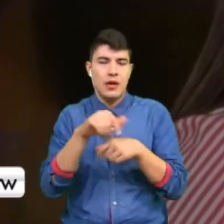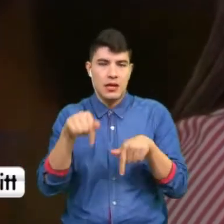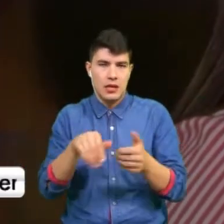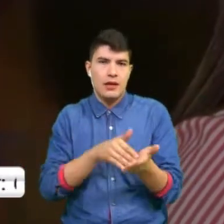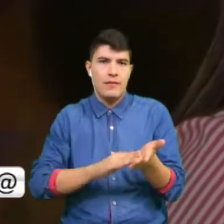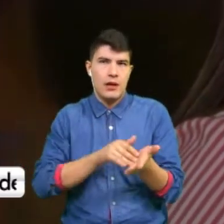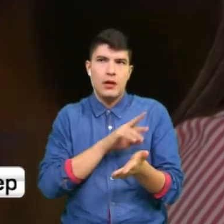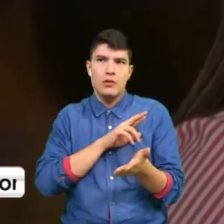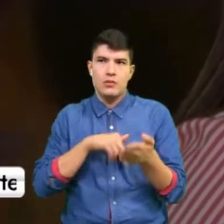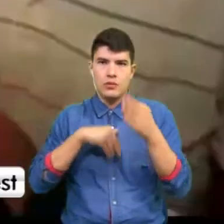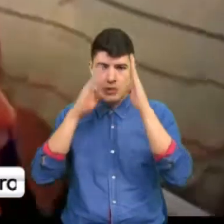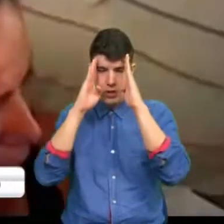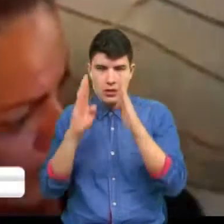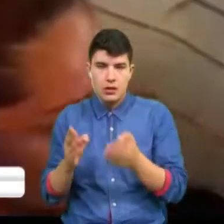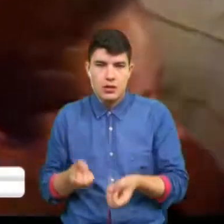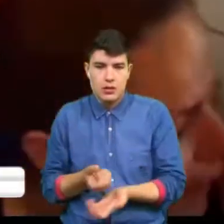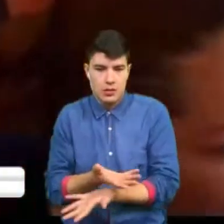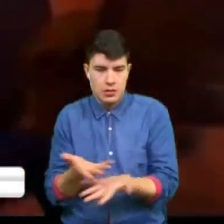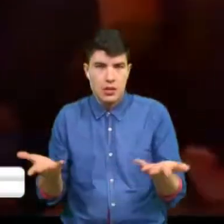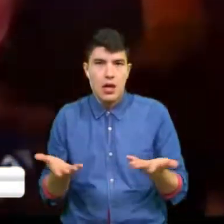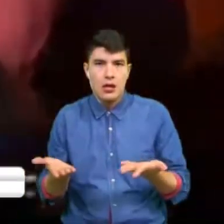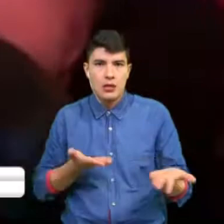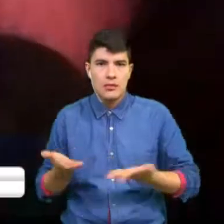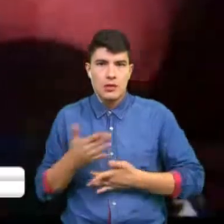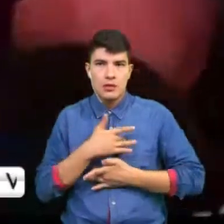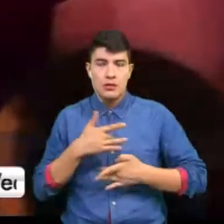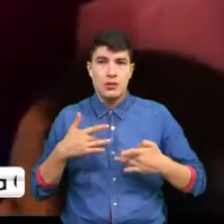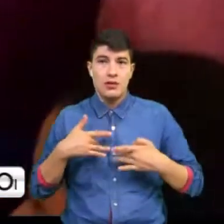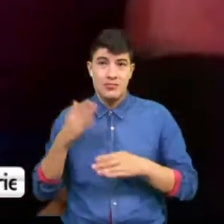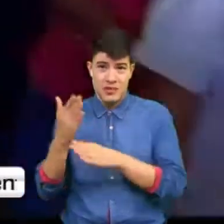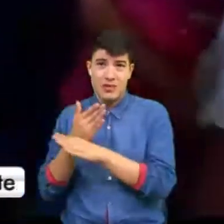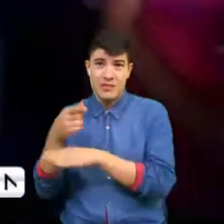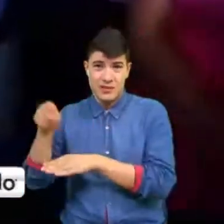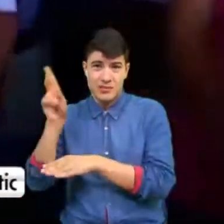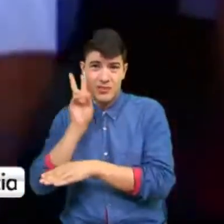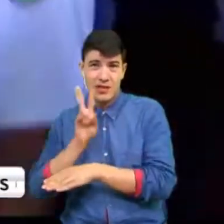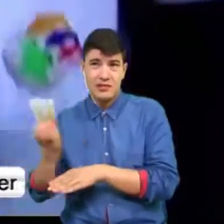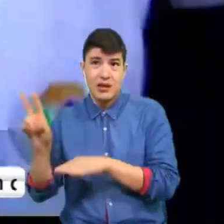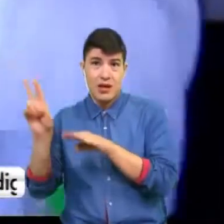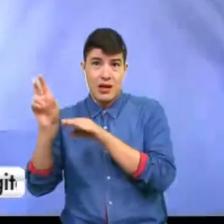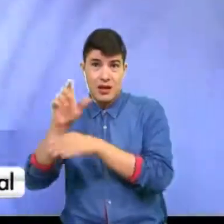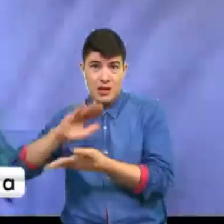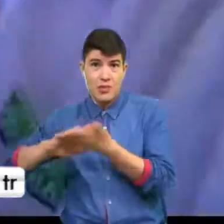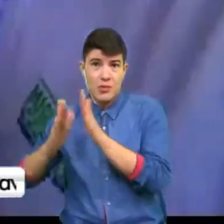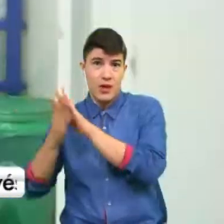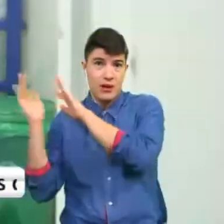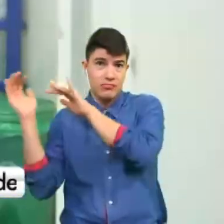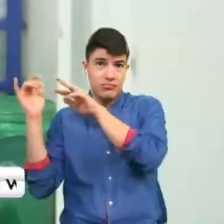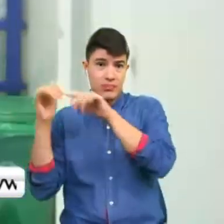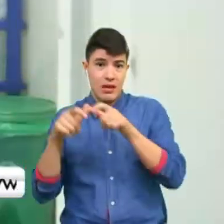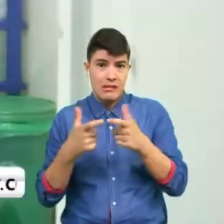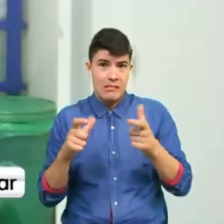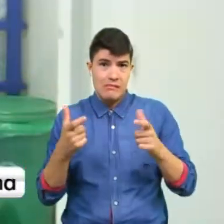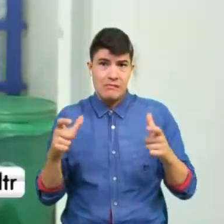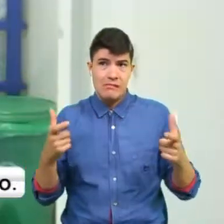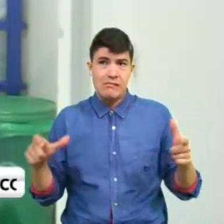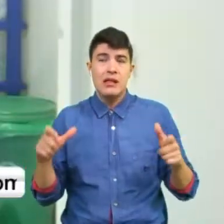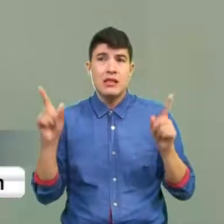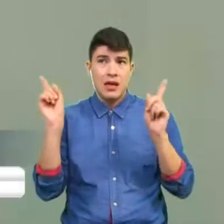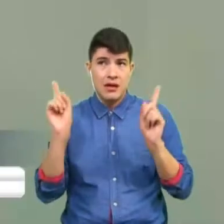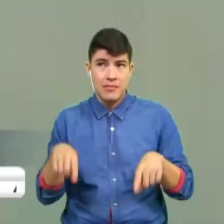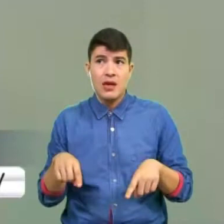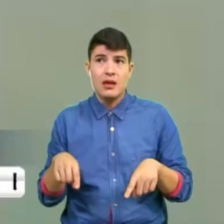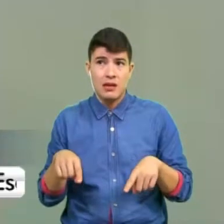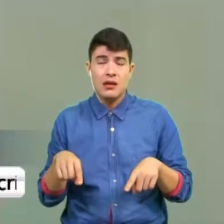y les estamos brindando la atención debido a la problemática del vecino país esta población ha venido en aumento por lo que también ha crecido